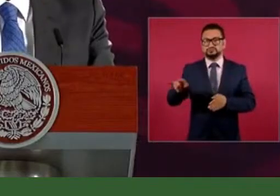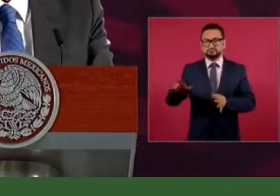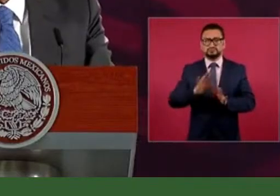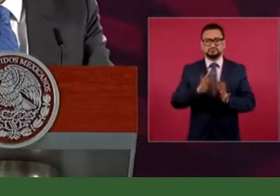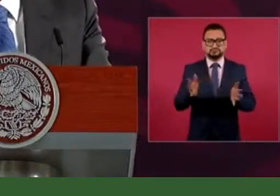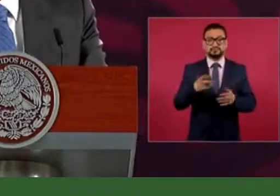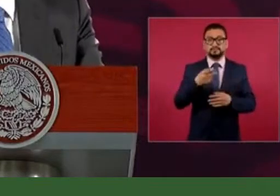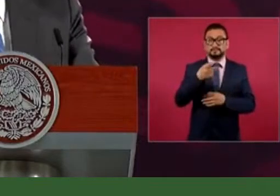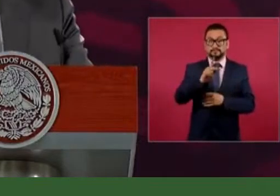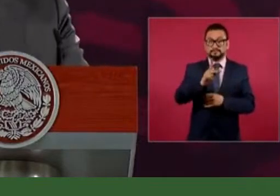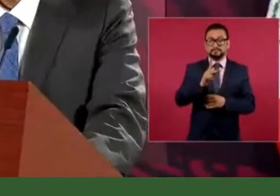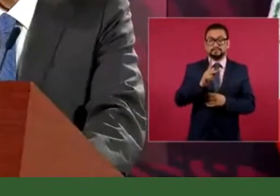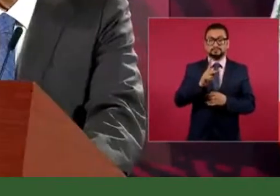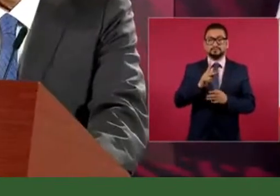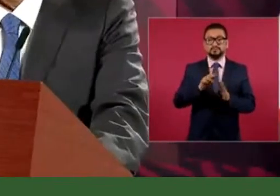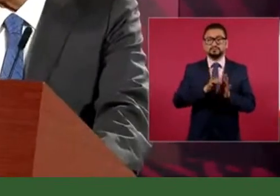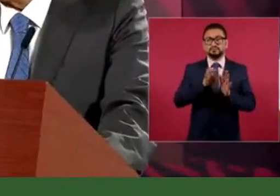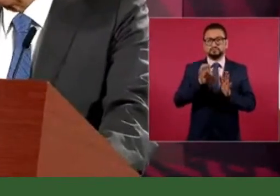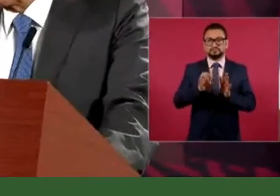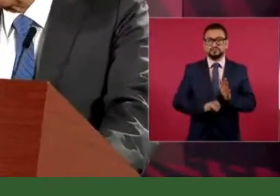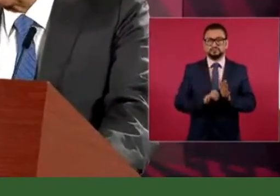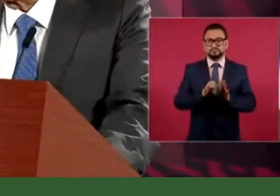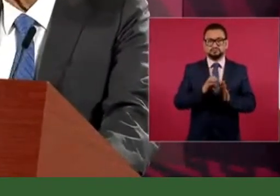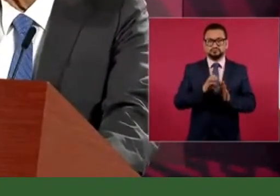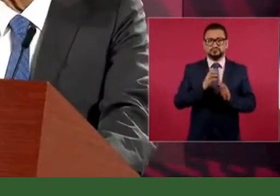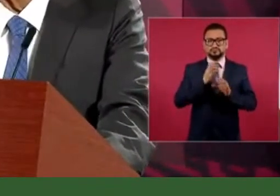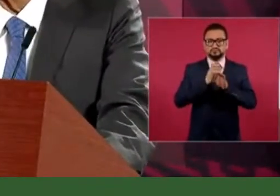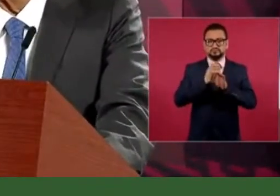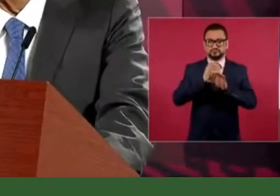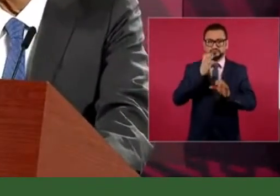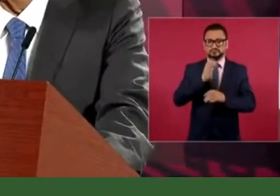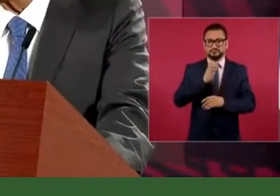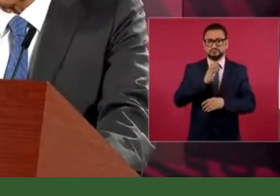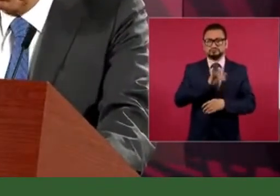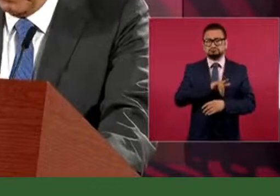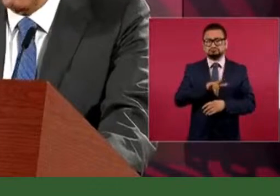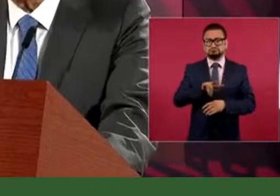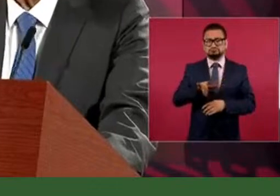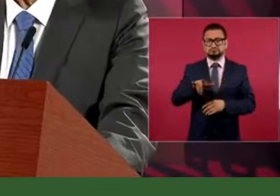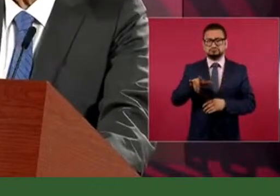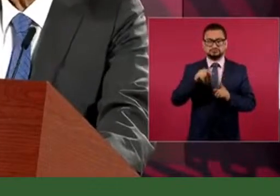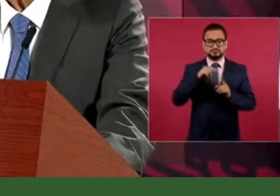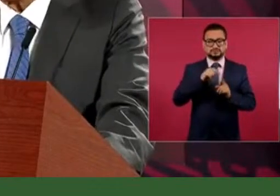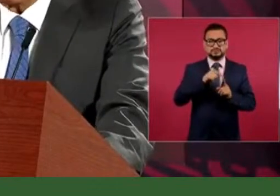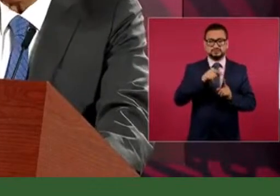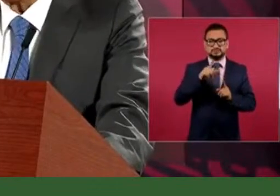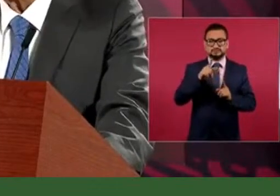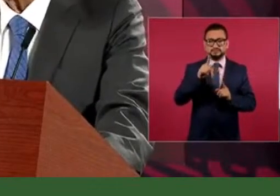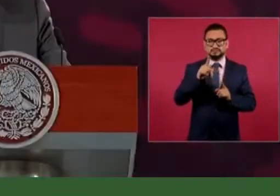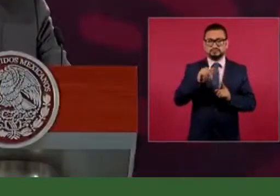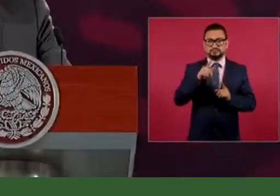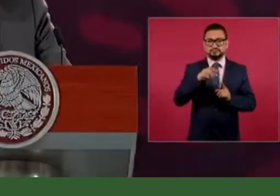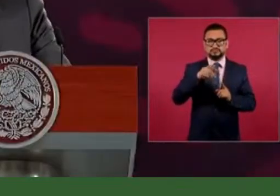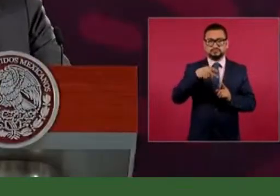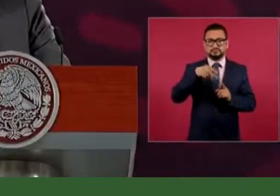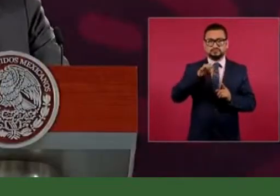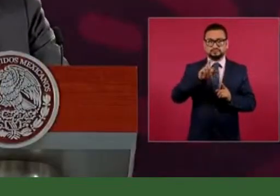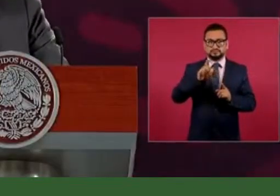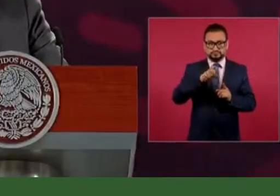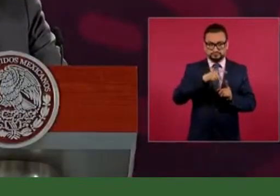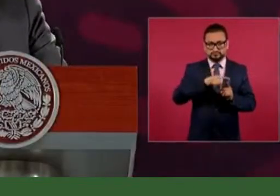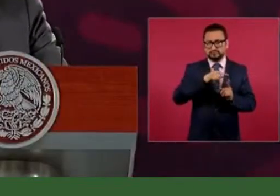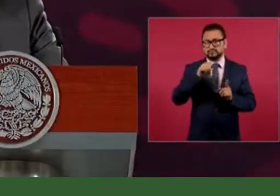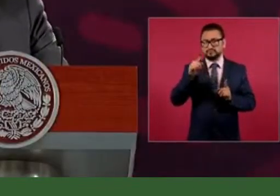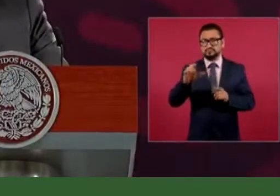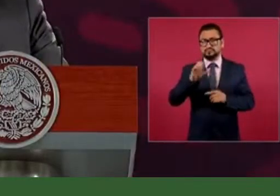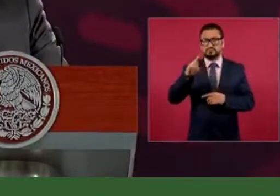Pero si uno se va en un autobús de Palenque hoy a